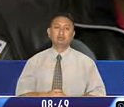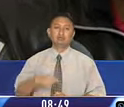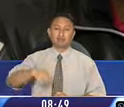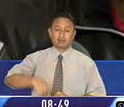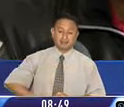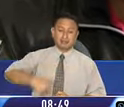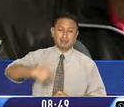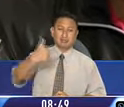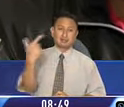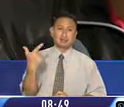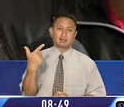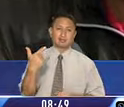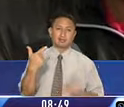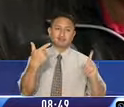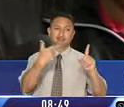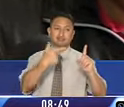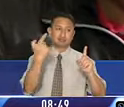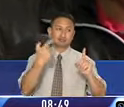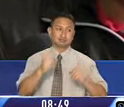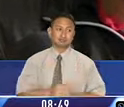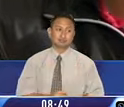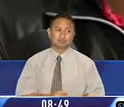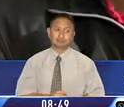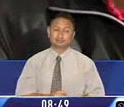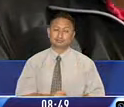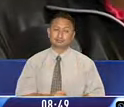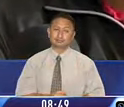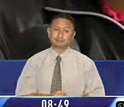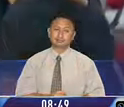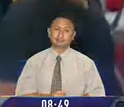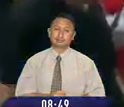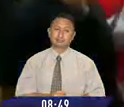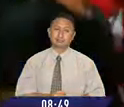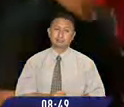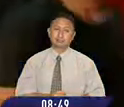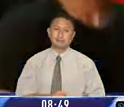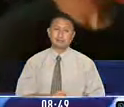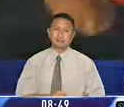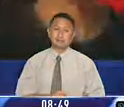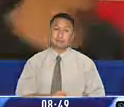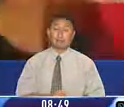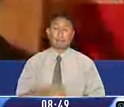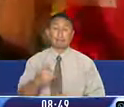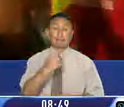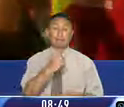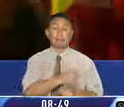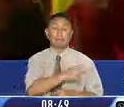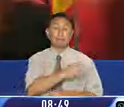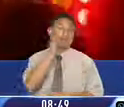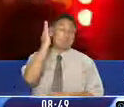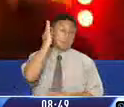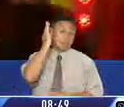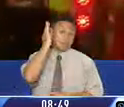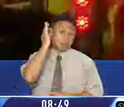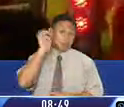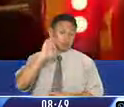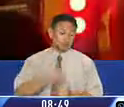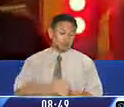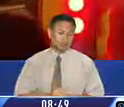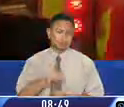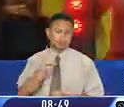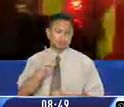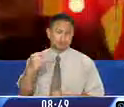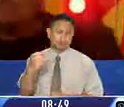fuego un arma y comienza a disparar contra su esposo. Por este mismo hecho, la mujer del occiso resultó con heridas